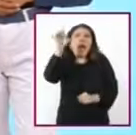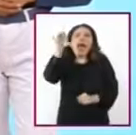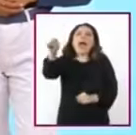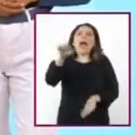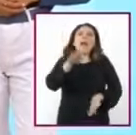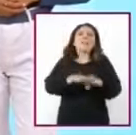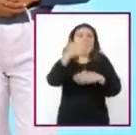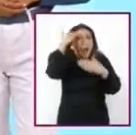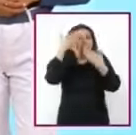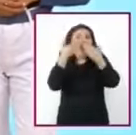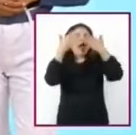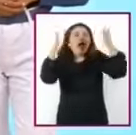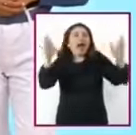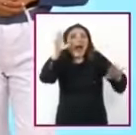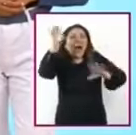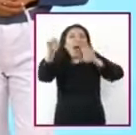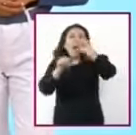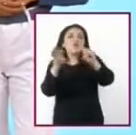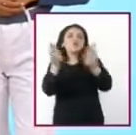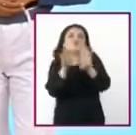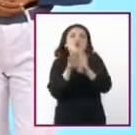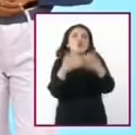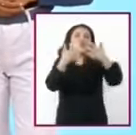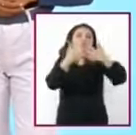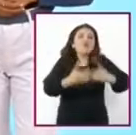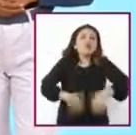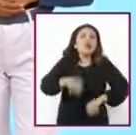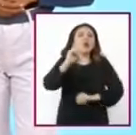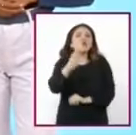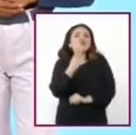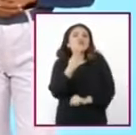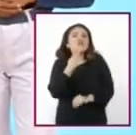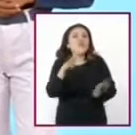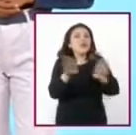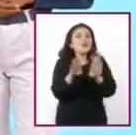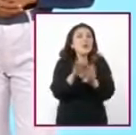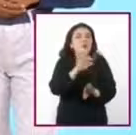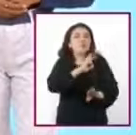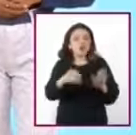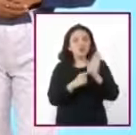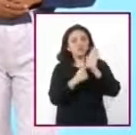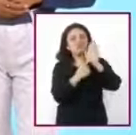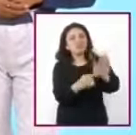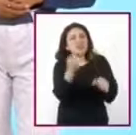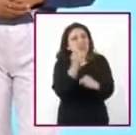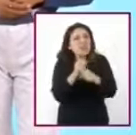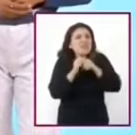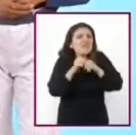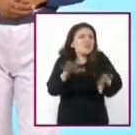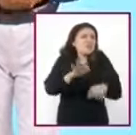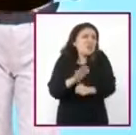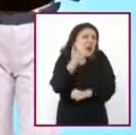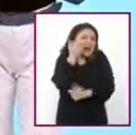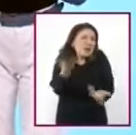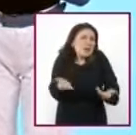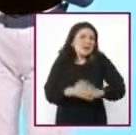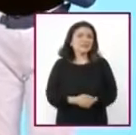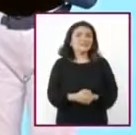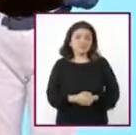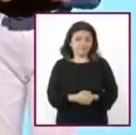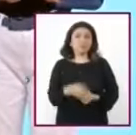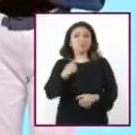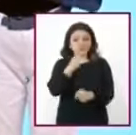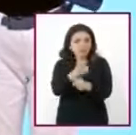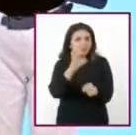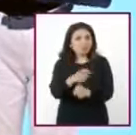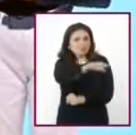mucho más amplia de la funcionalidad y de la manera o maneras en que se puede presentar todo tipo de información. Las